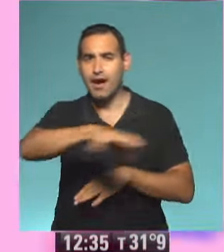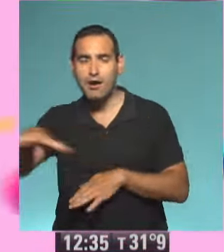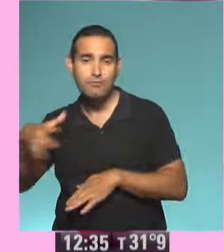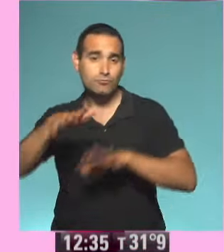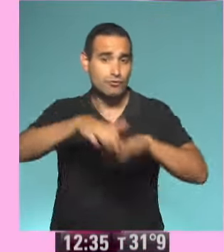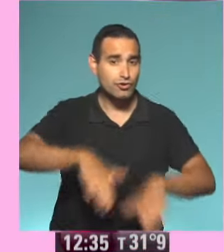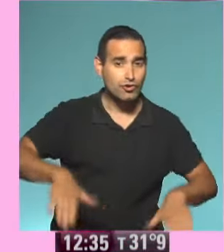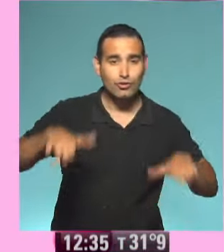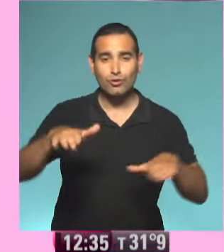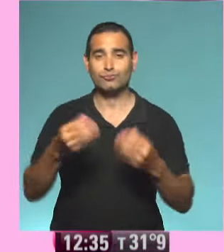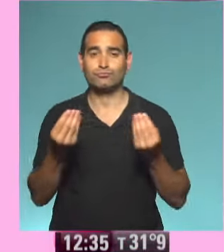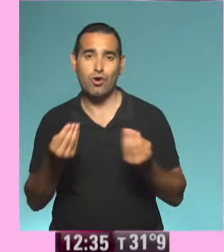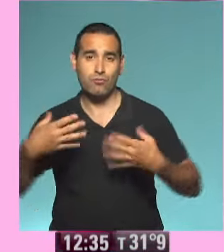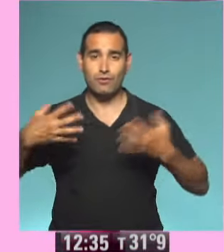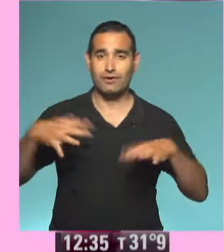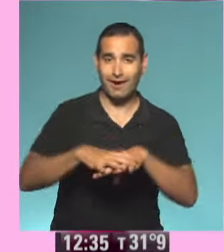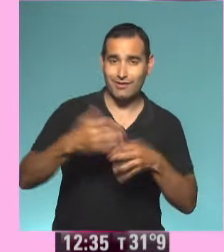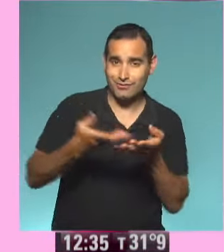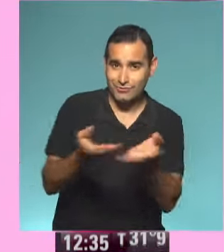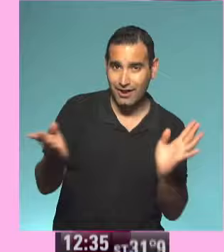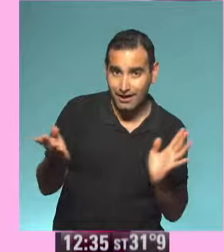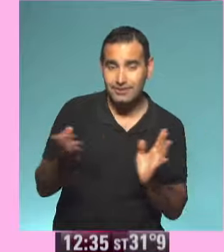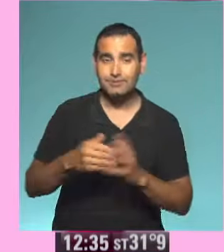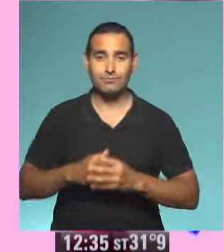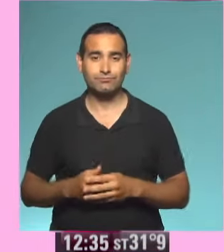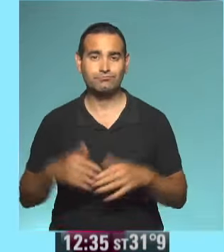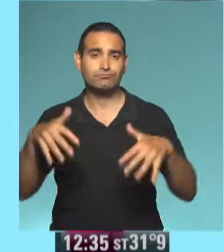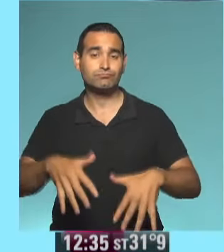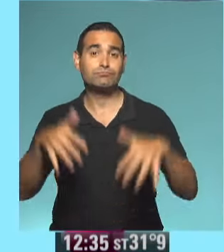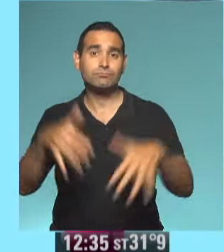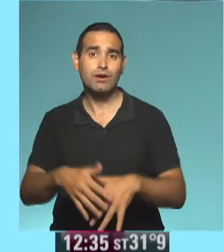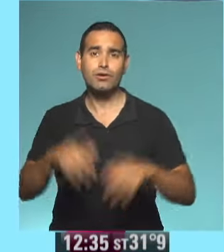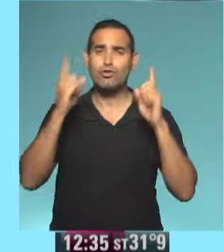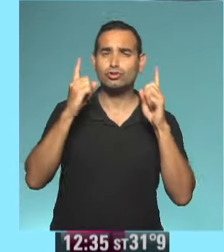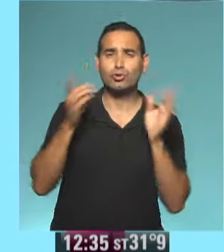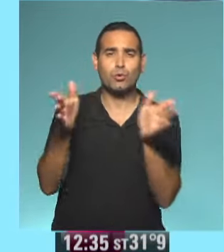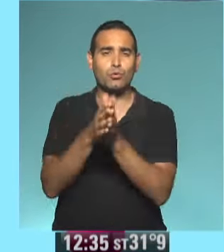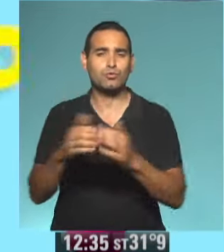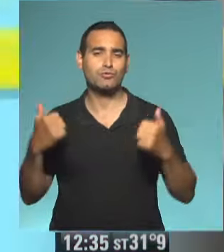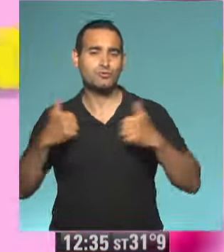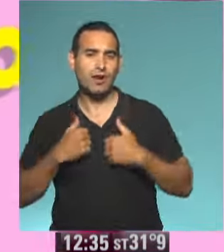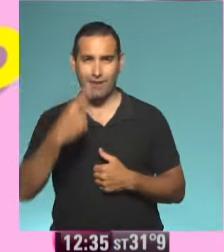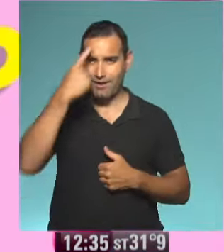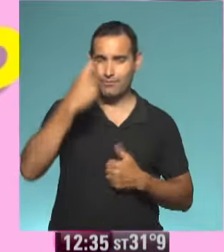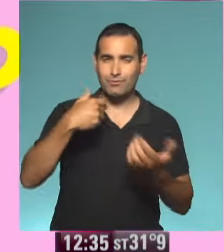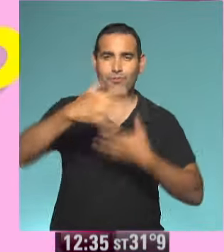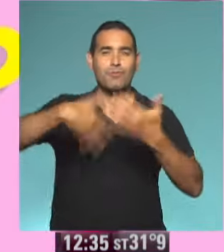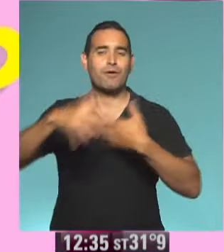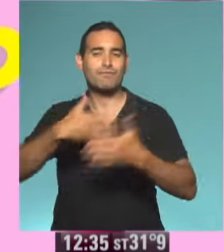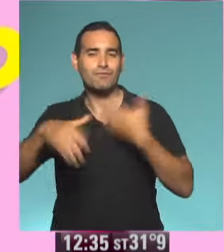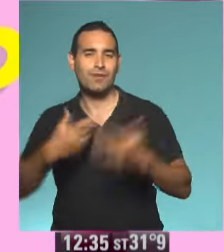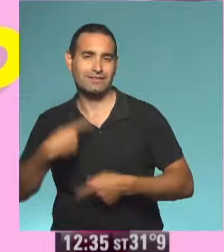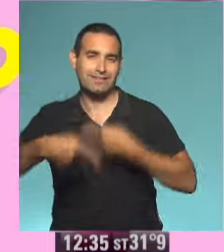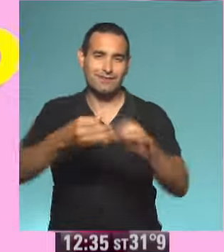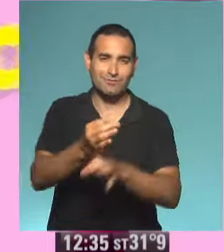chicas y chicos a través de las redes sociales. Wow, wow. Y docentes con Samba, aprendiendo y jugando. En